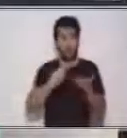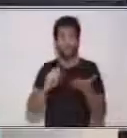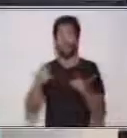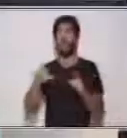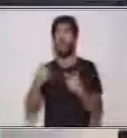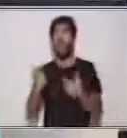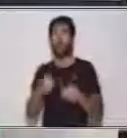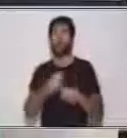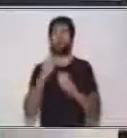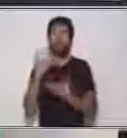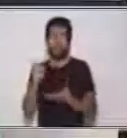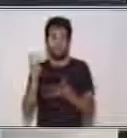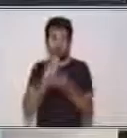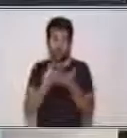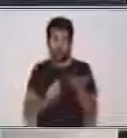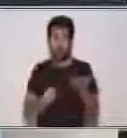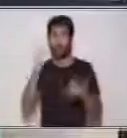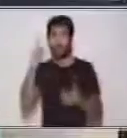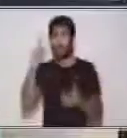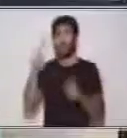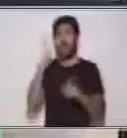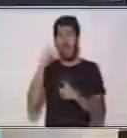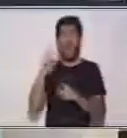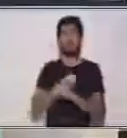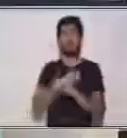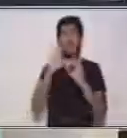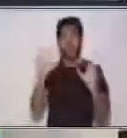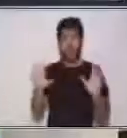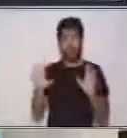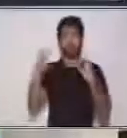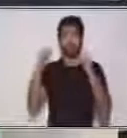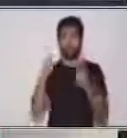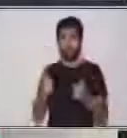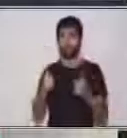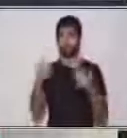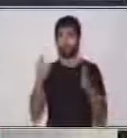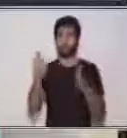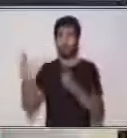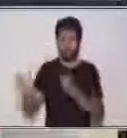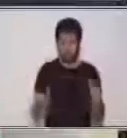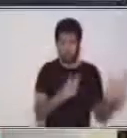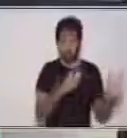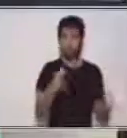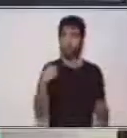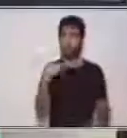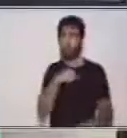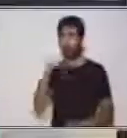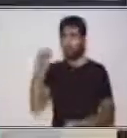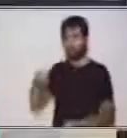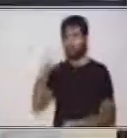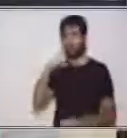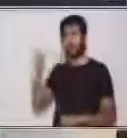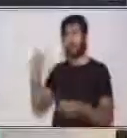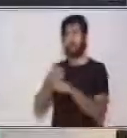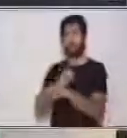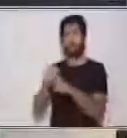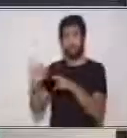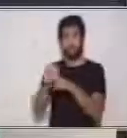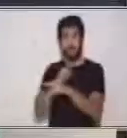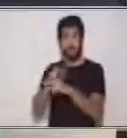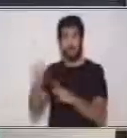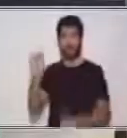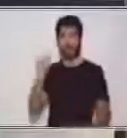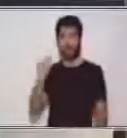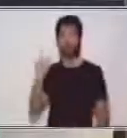estamos redactando para que el mensaje llegue completo. Vamos a practicar un poquito sobre